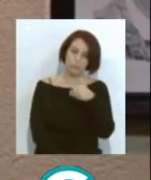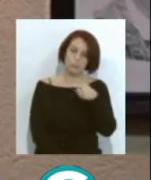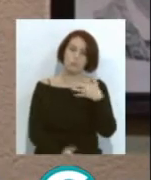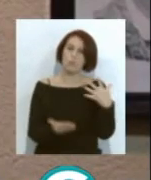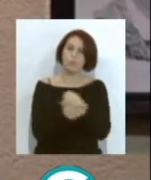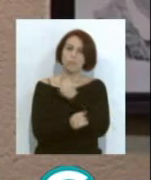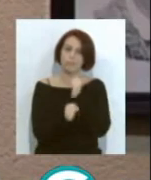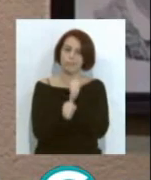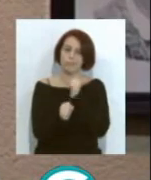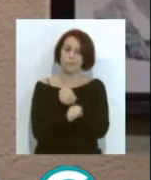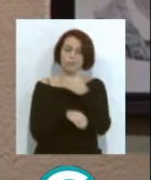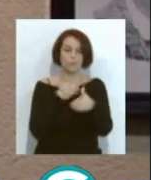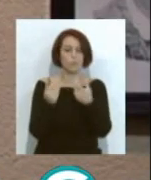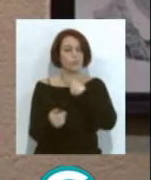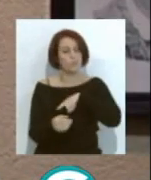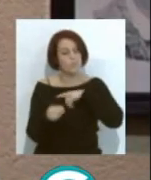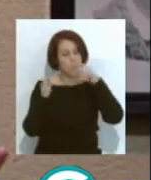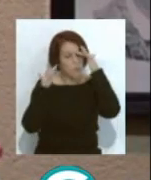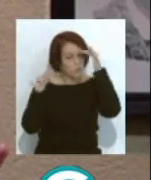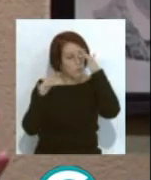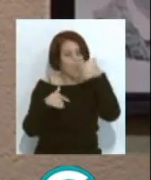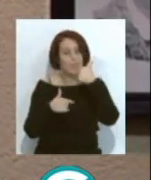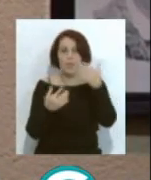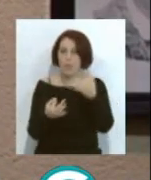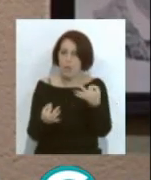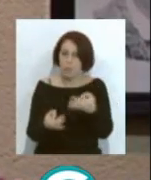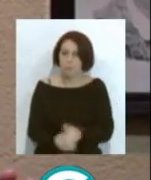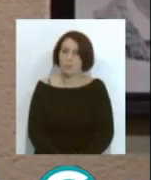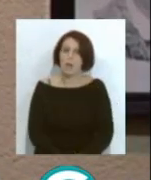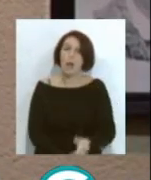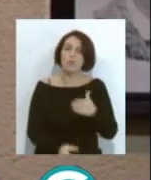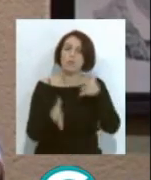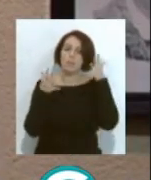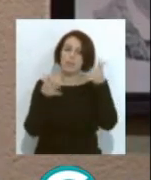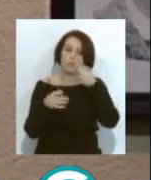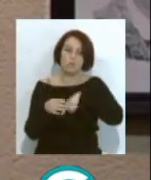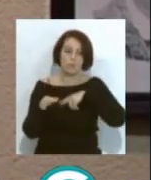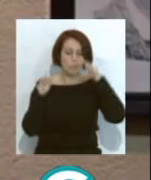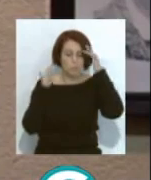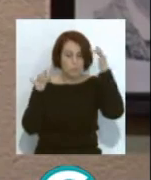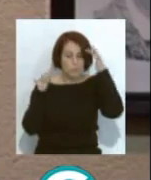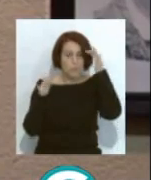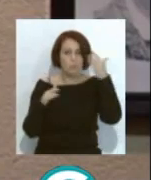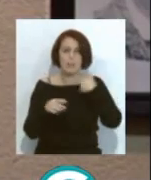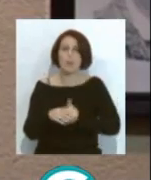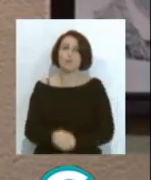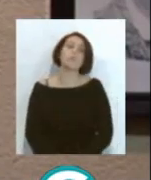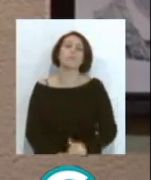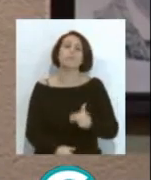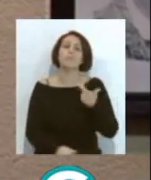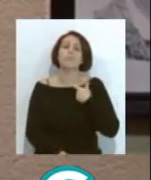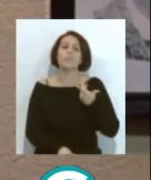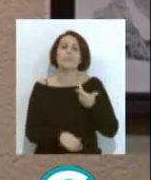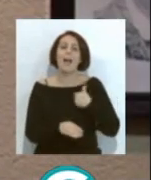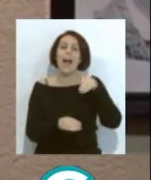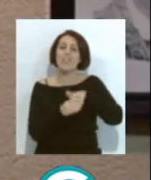trabajando, nosotros estamos muy ilusionados, tengo que decirlo, desde la consejería estamos muy ilusionados en armar